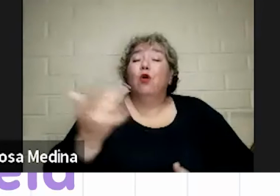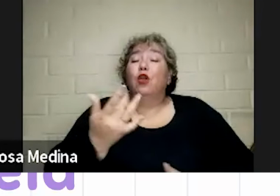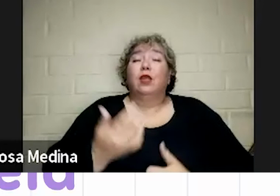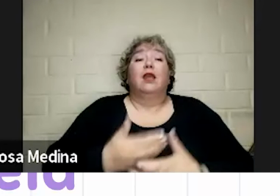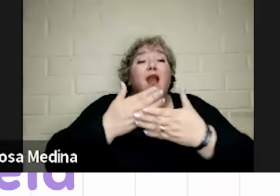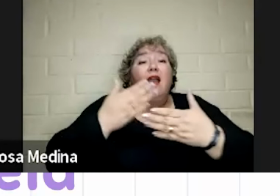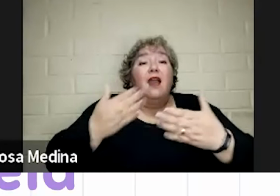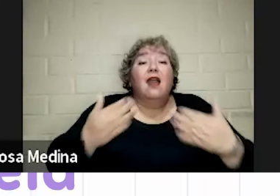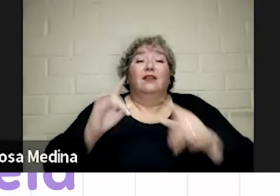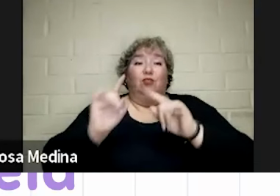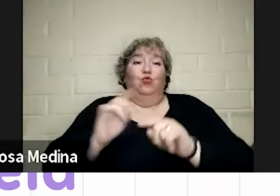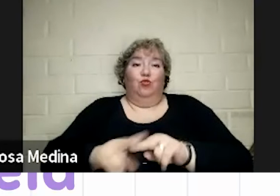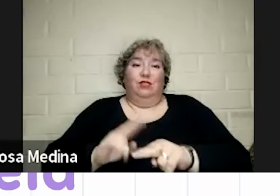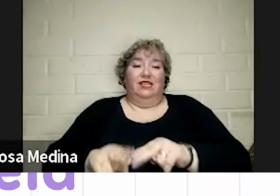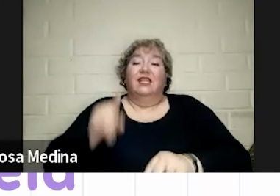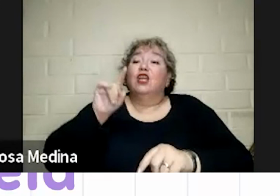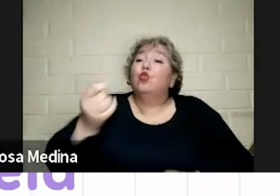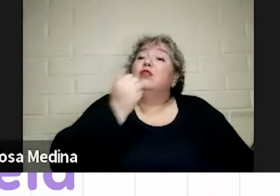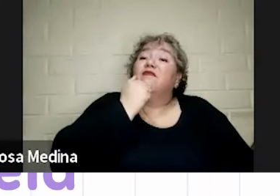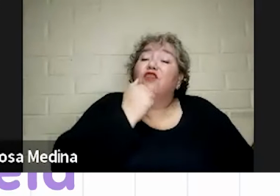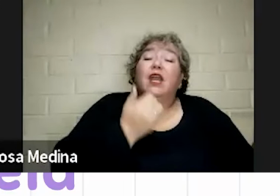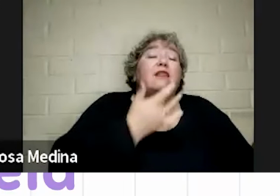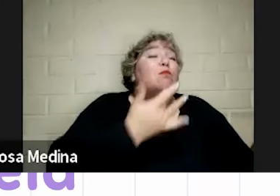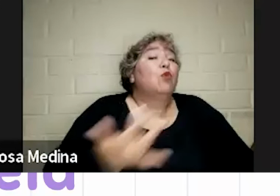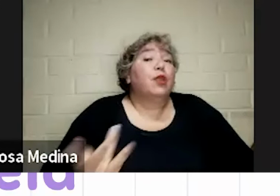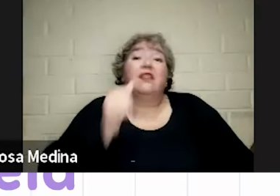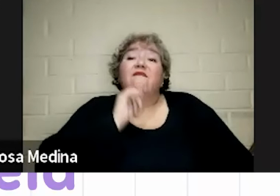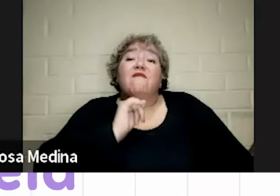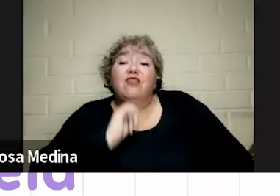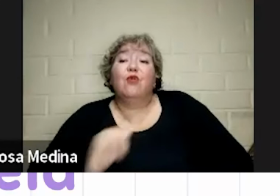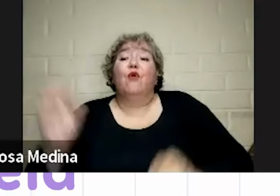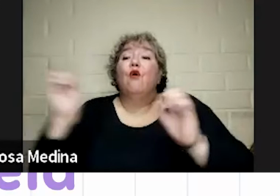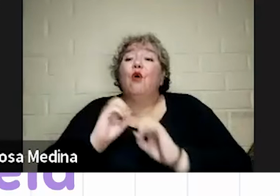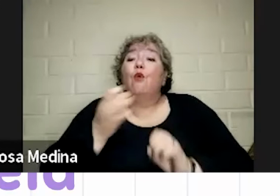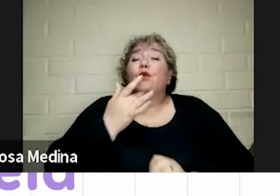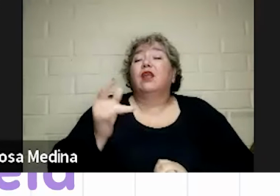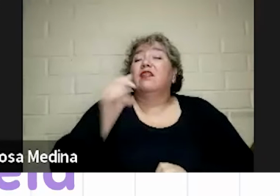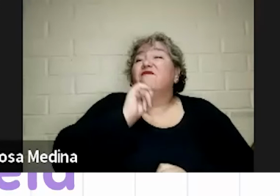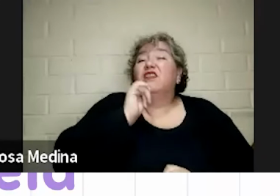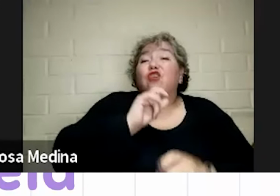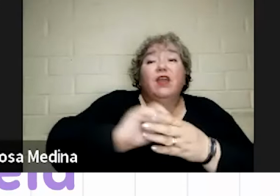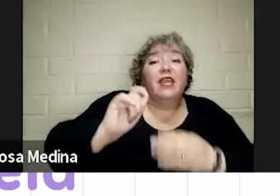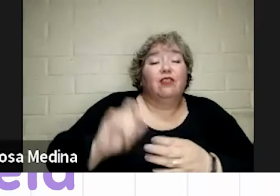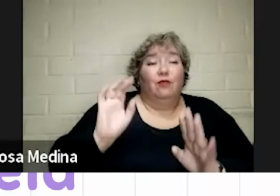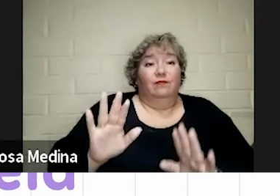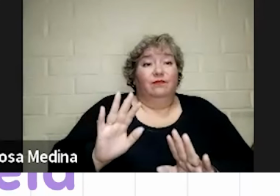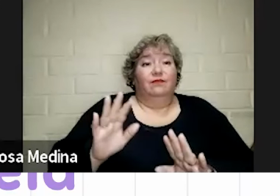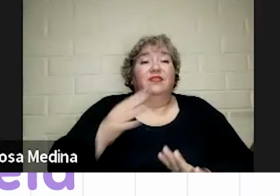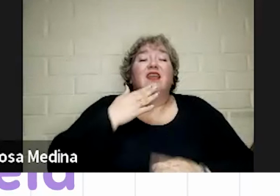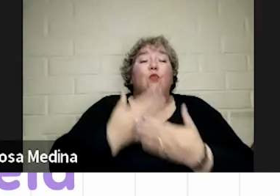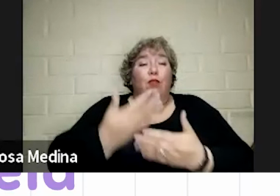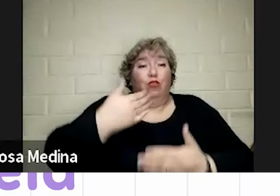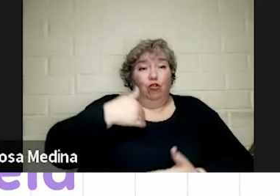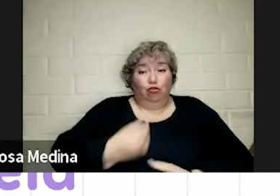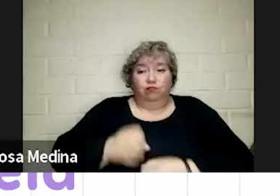esto? ¿Te equivocaste porque no hiciste esto o hiciste esto otro? Que los niños, a través de nuestra retroalimentación, puedan